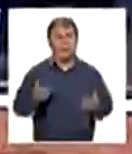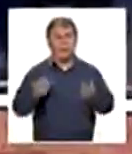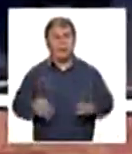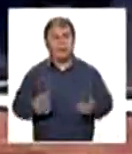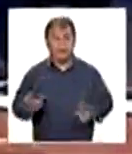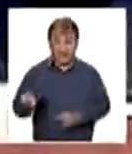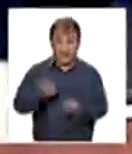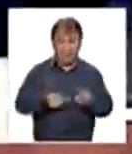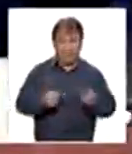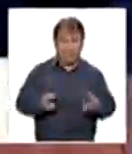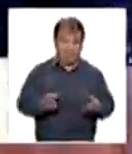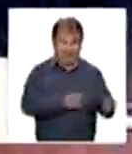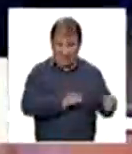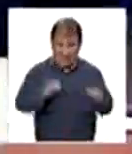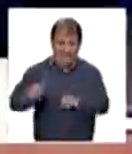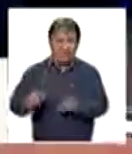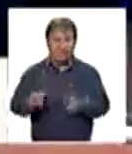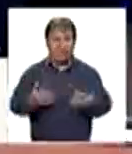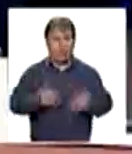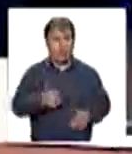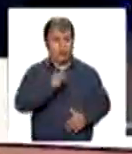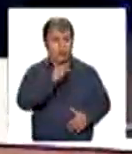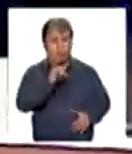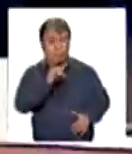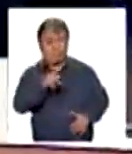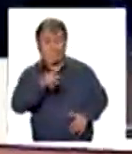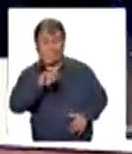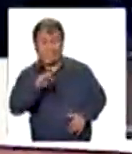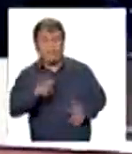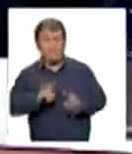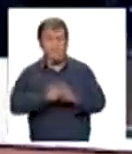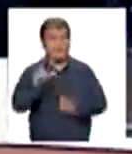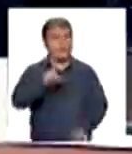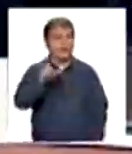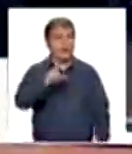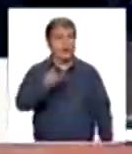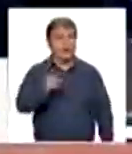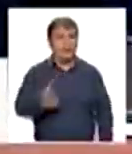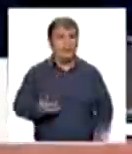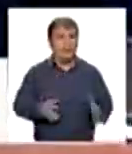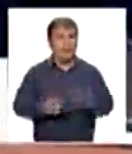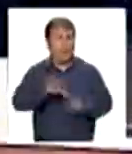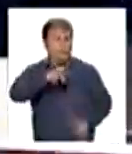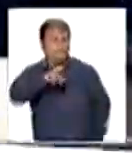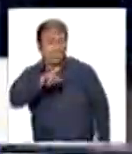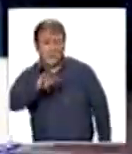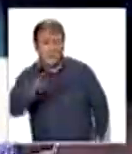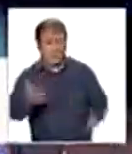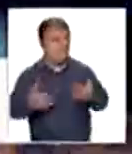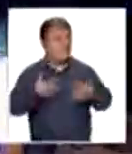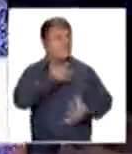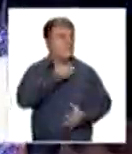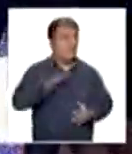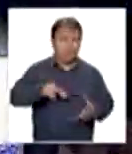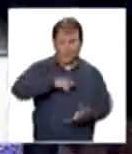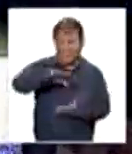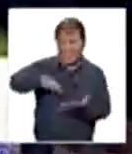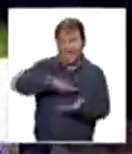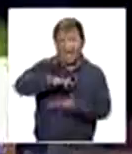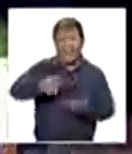que me mudé rapidito porque Yo Soy Kids arranca este lunes y se acá con los chicos. Mari, me encanta este ambiente.